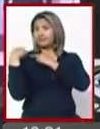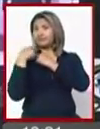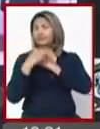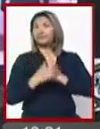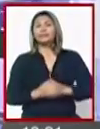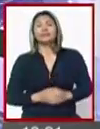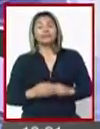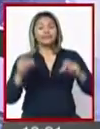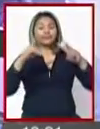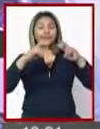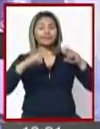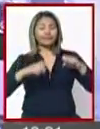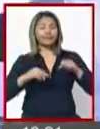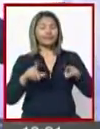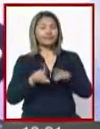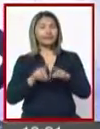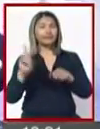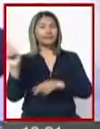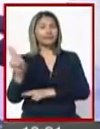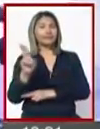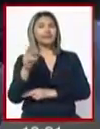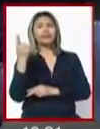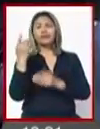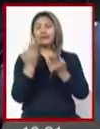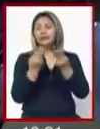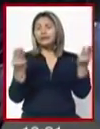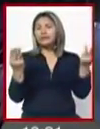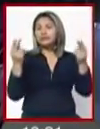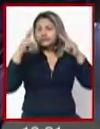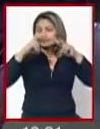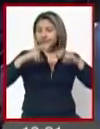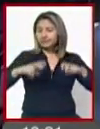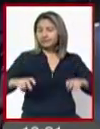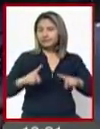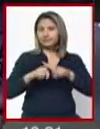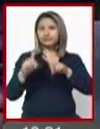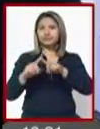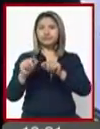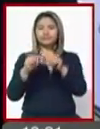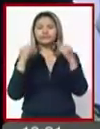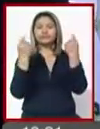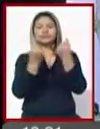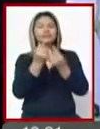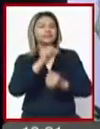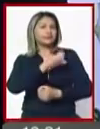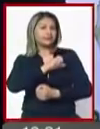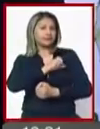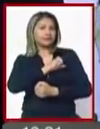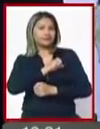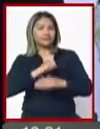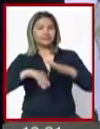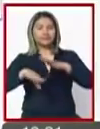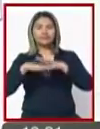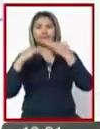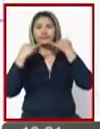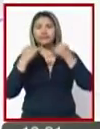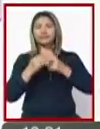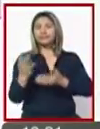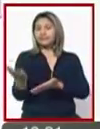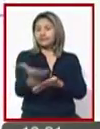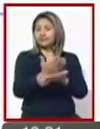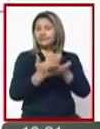sistema integrado de investigación, el cual será utilizado como herramienta investigativa por distintas divisiones de la policía. La base de datos será